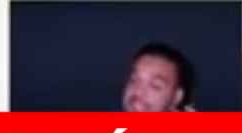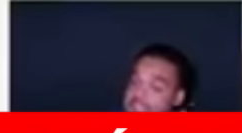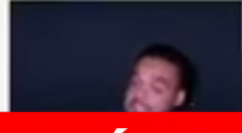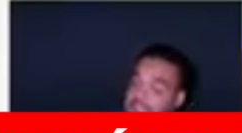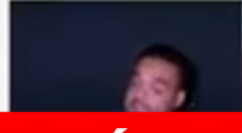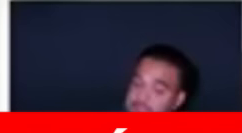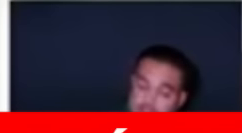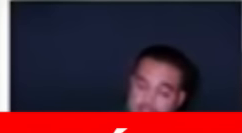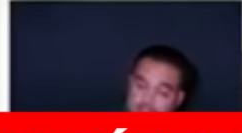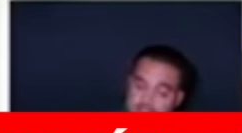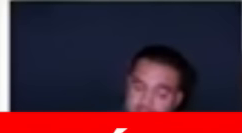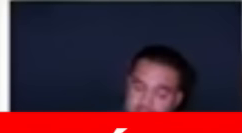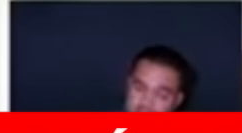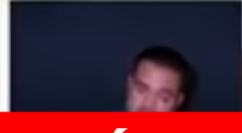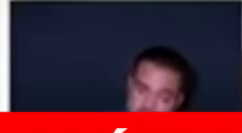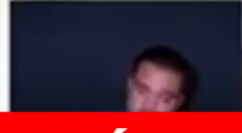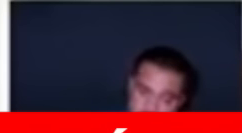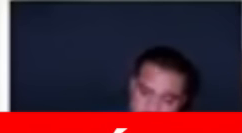México